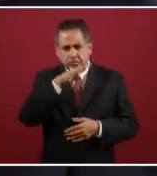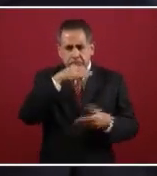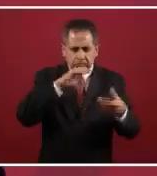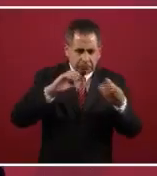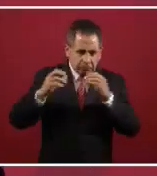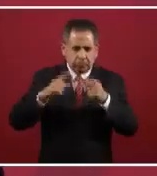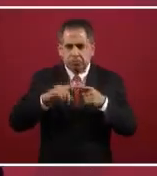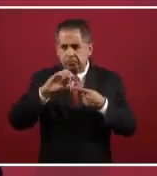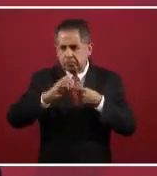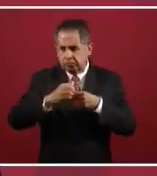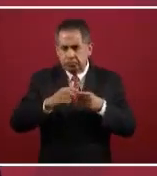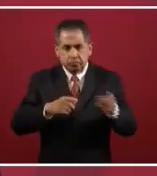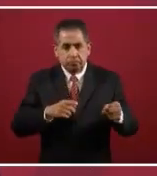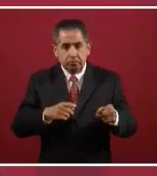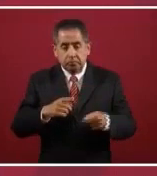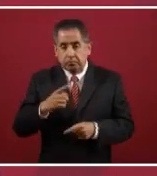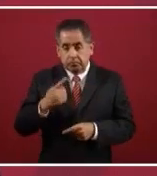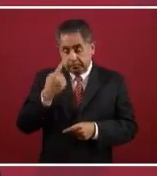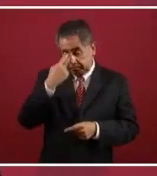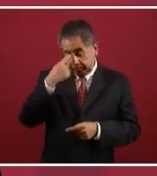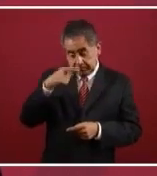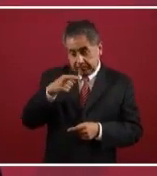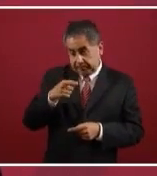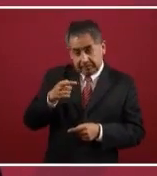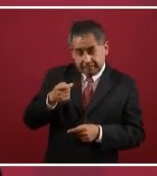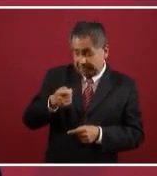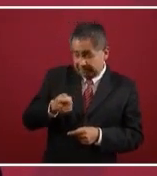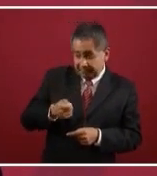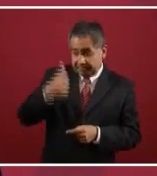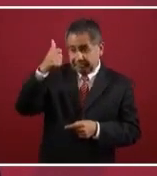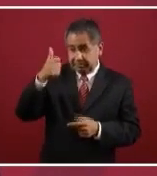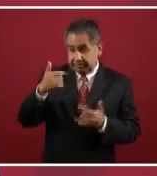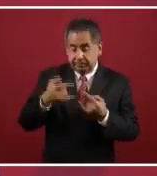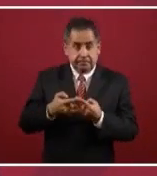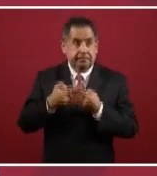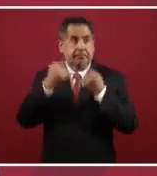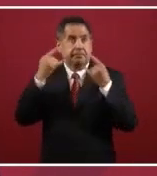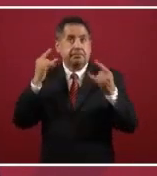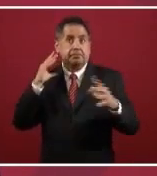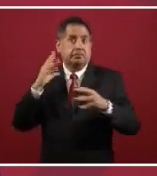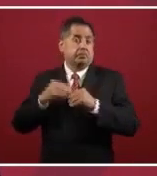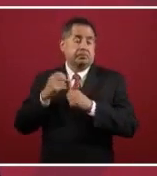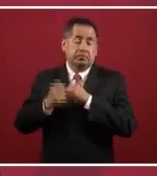frijol, por primera vez en muchos años,